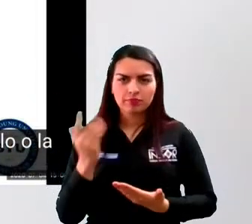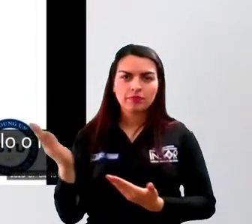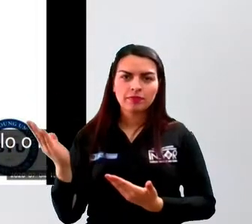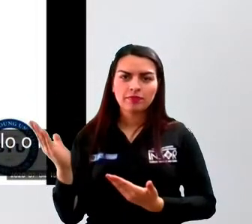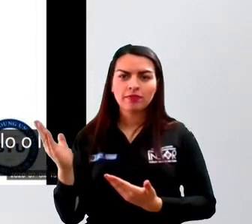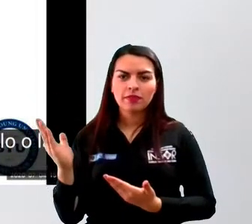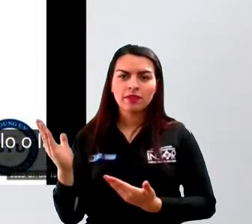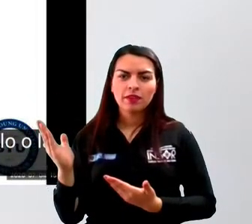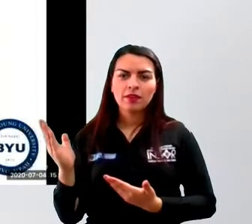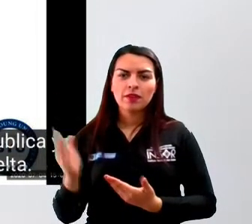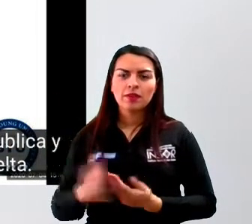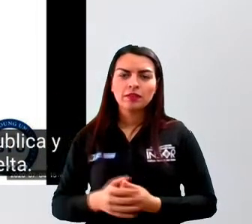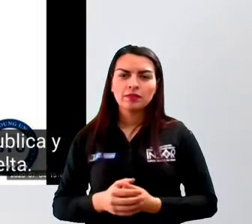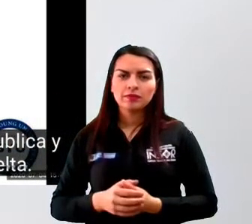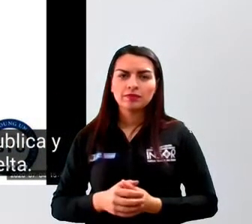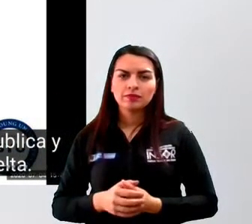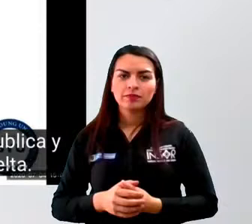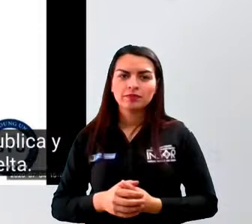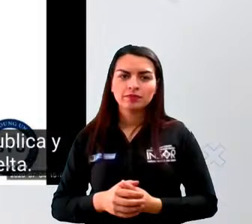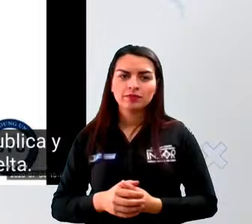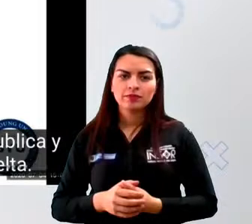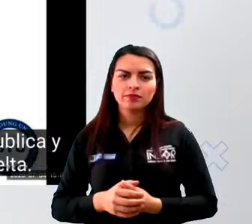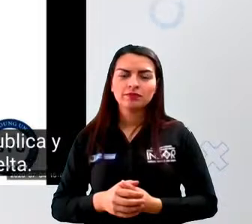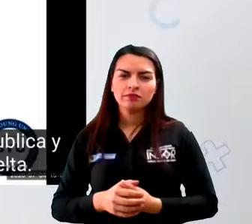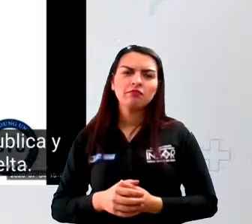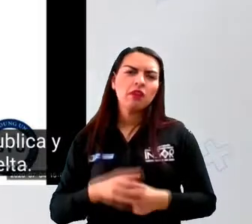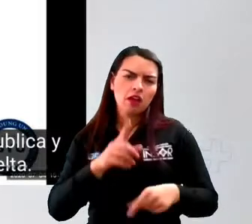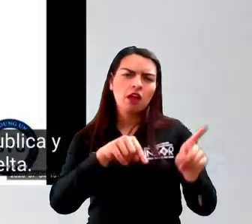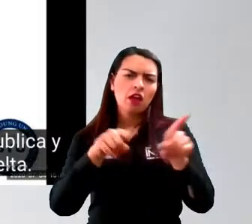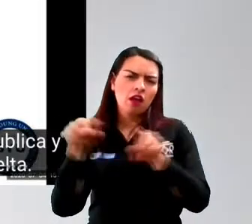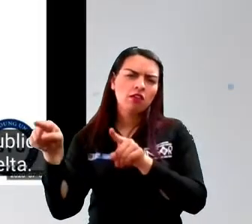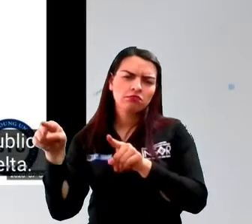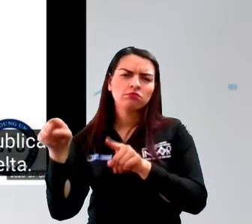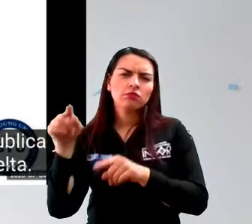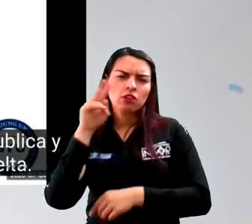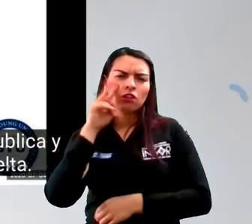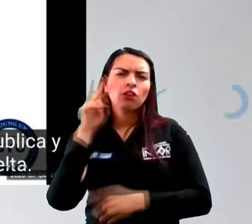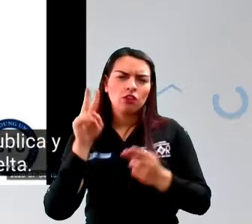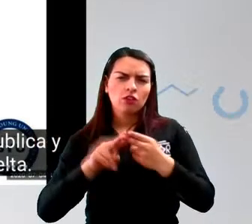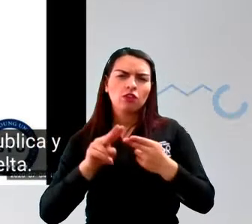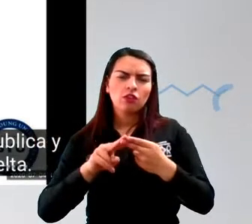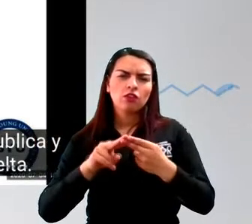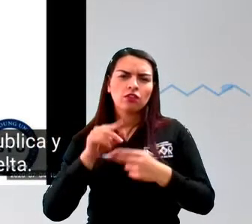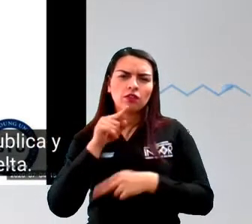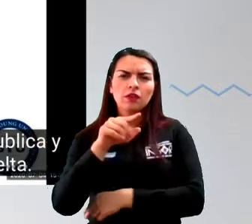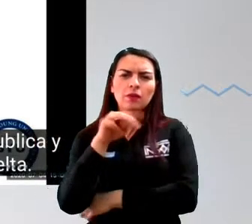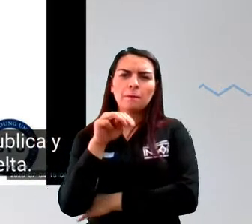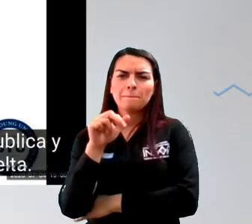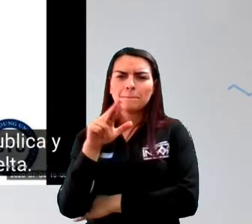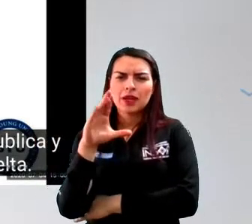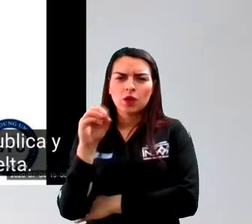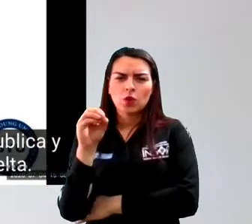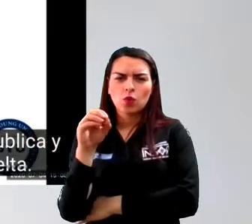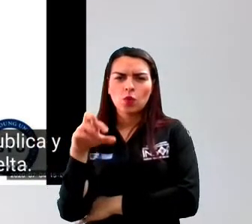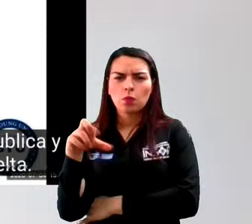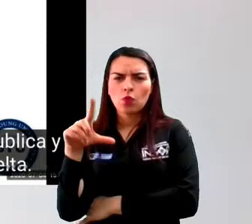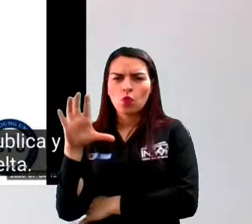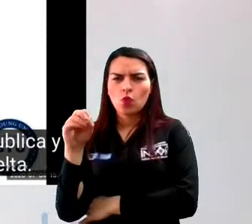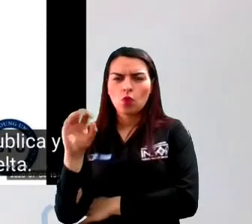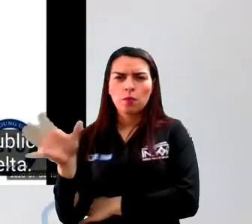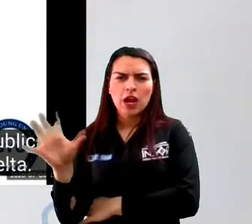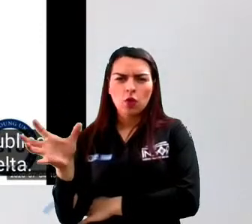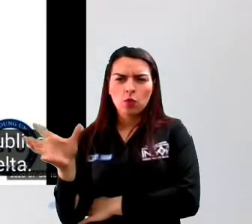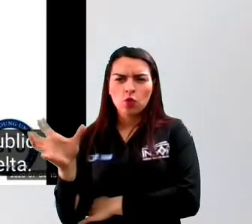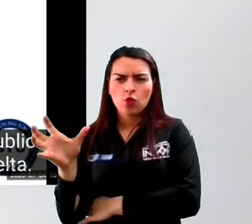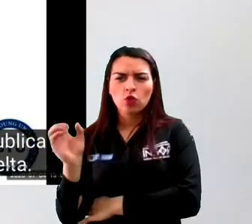de ustedes tal vez estén familiarizados con la herramienta Marco Polo o la herramienta AirConnect.